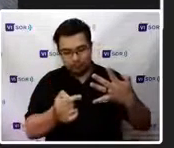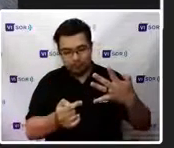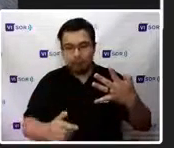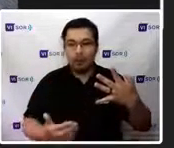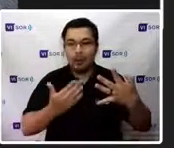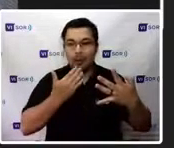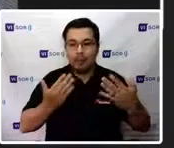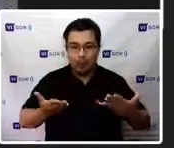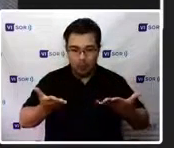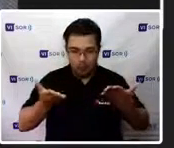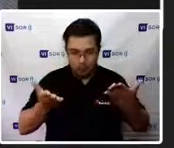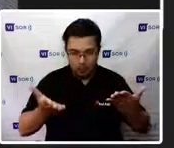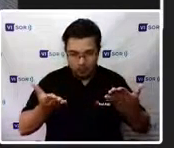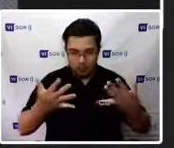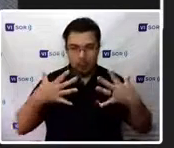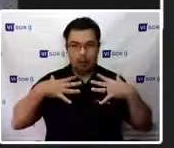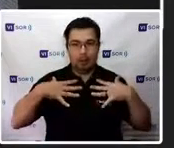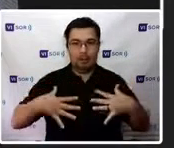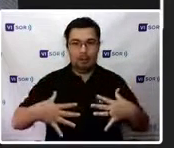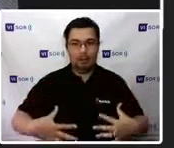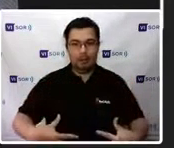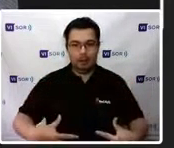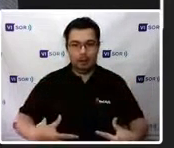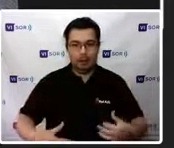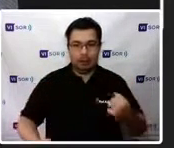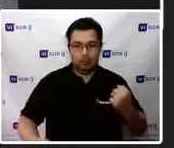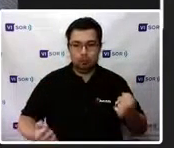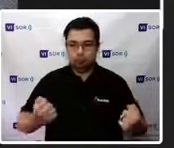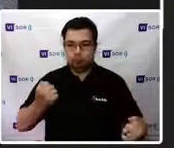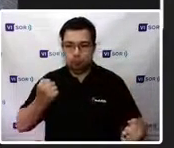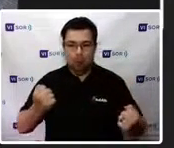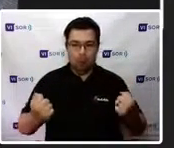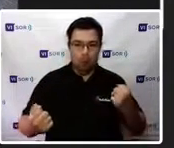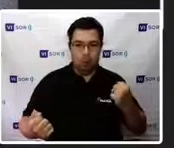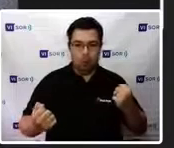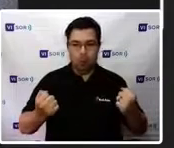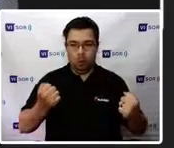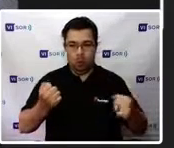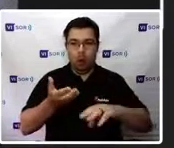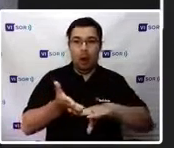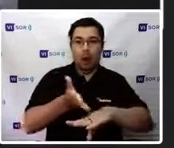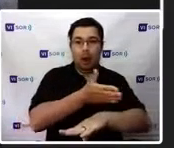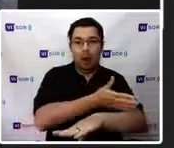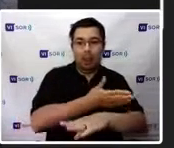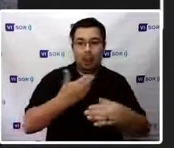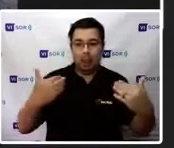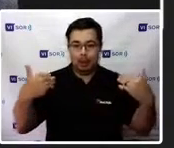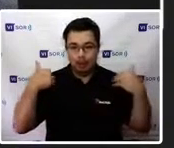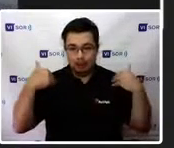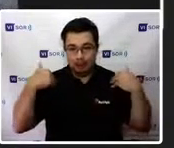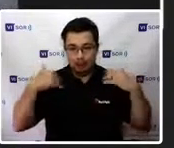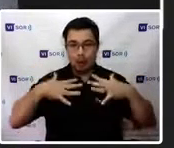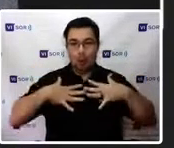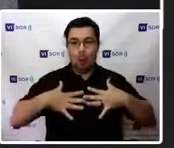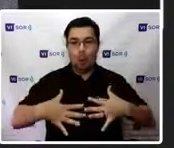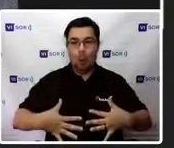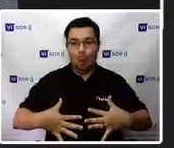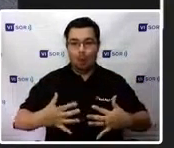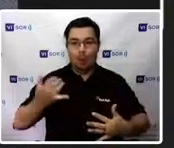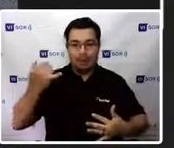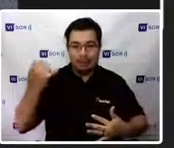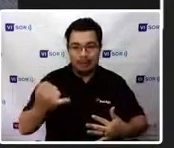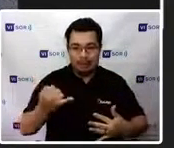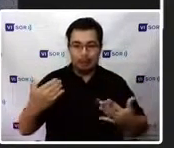física que, si bien hay que prepararse un poco, digamos, hay que mantenerse un poco en entrenamiento y en